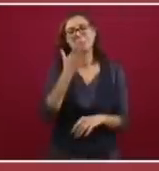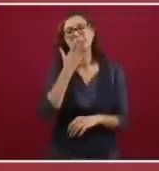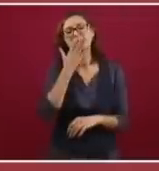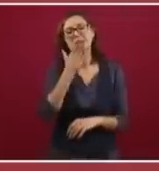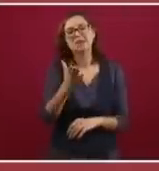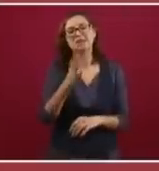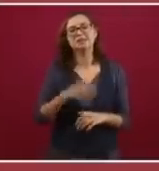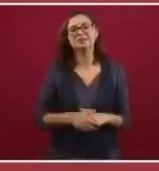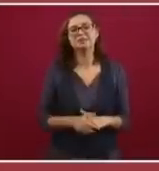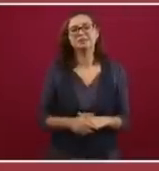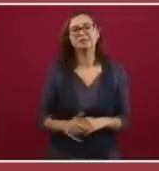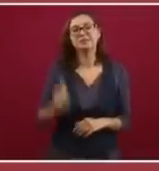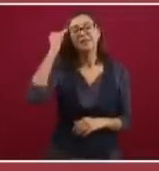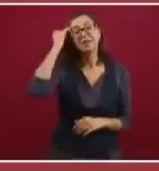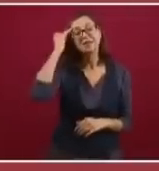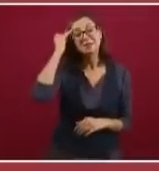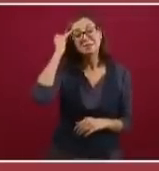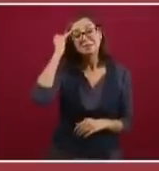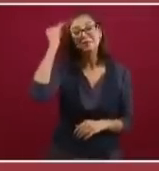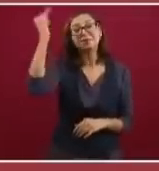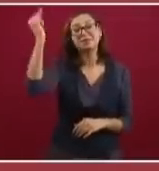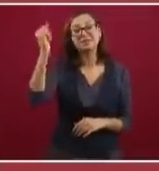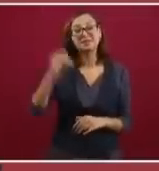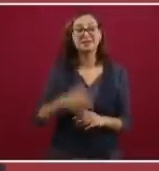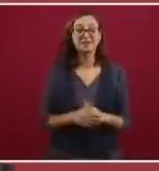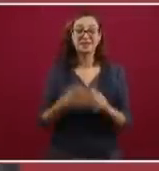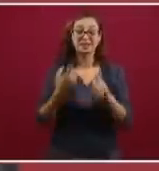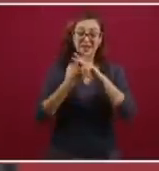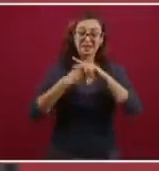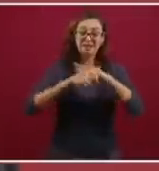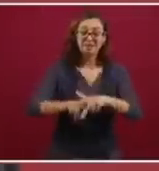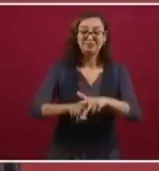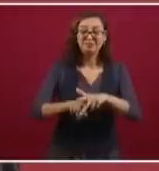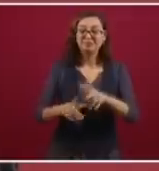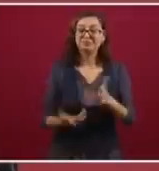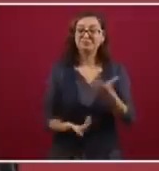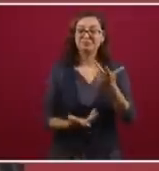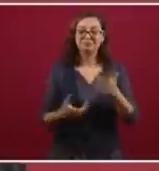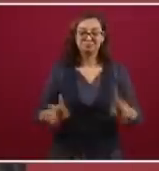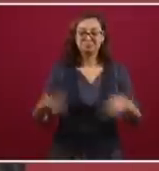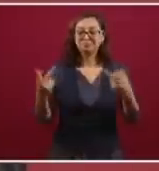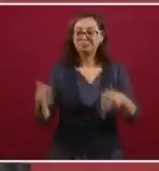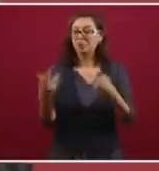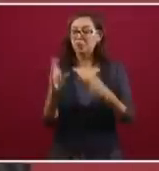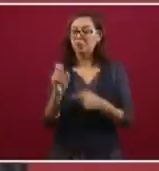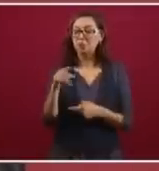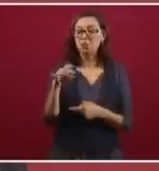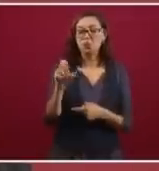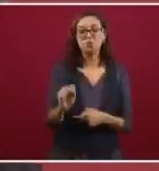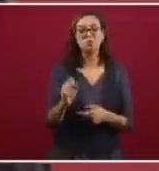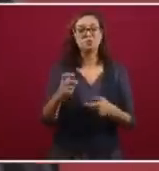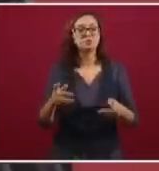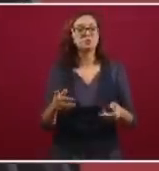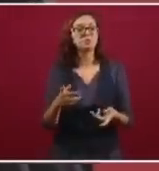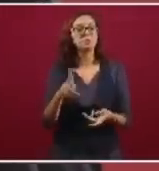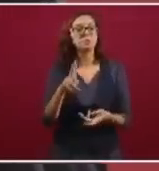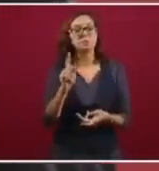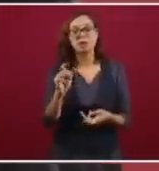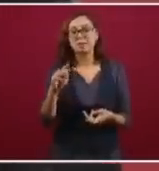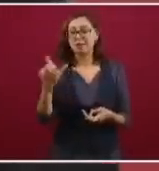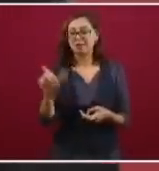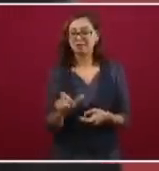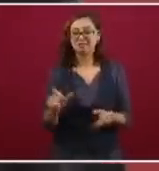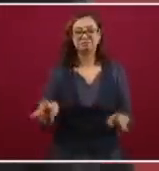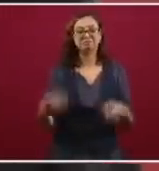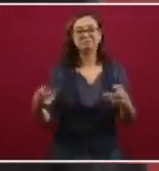se sale al mercado a ofrecer bonos de Pemex por